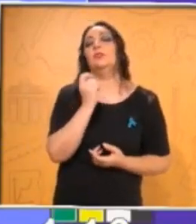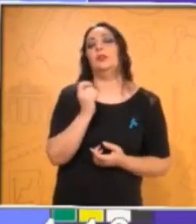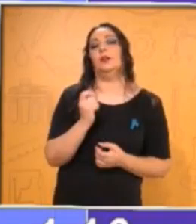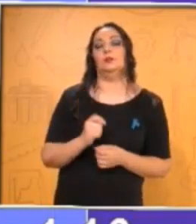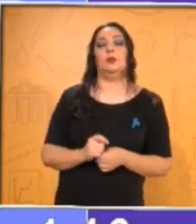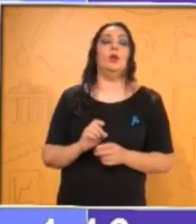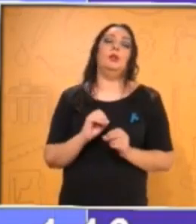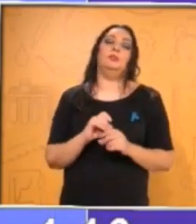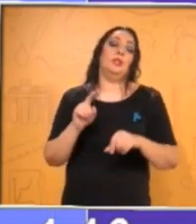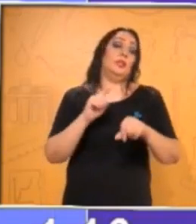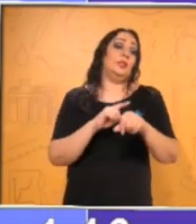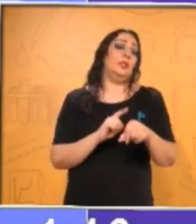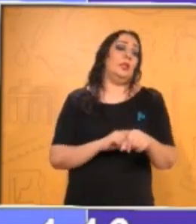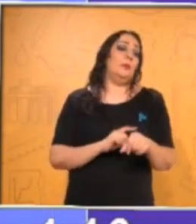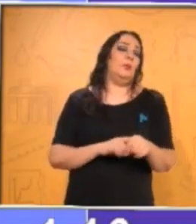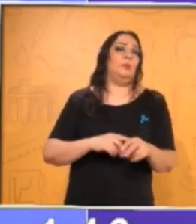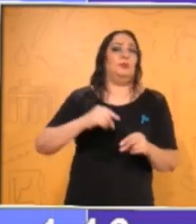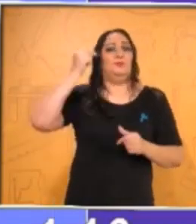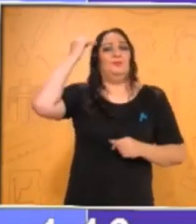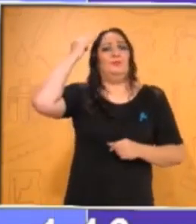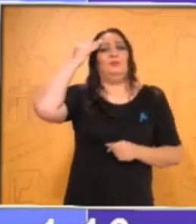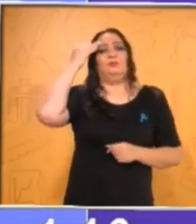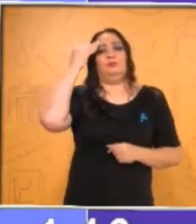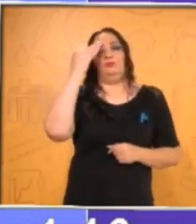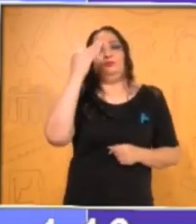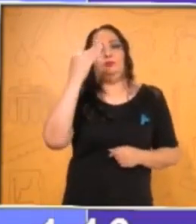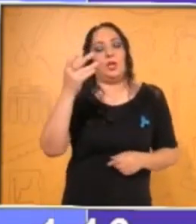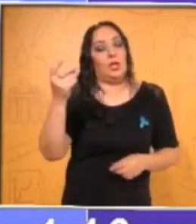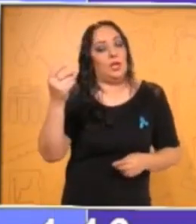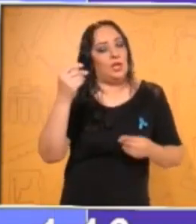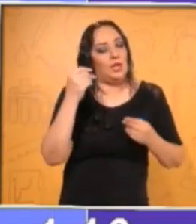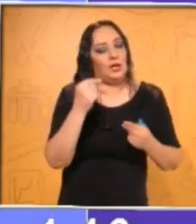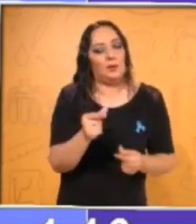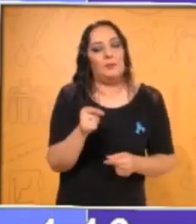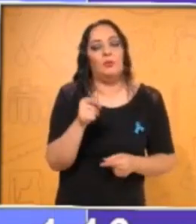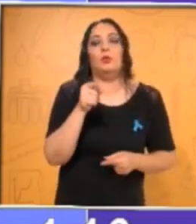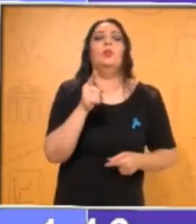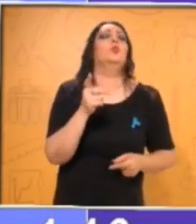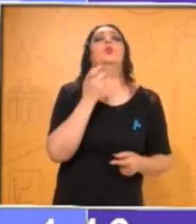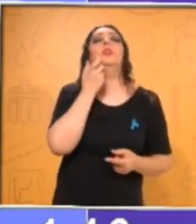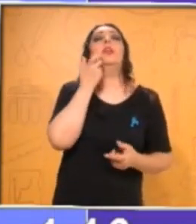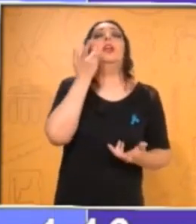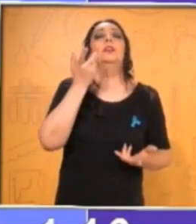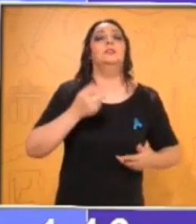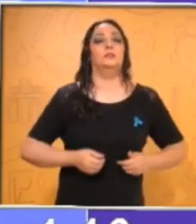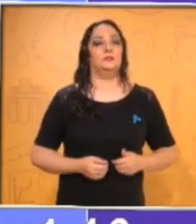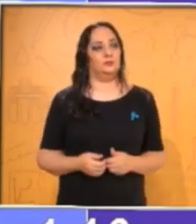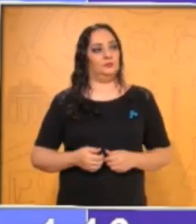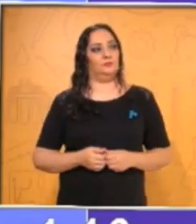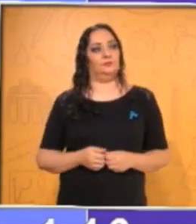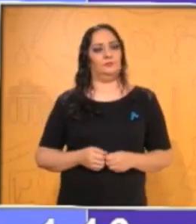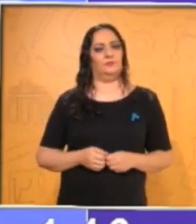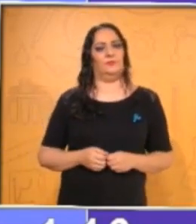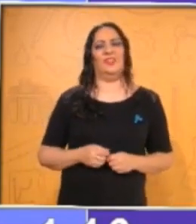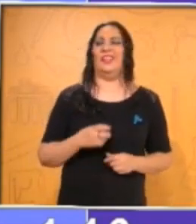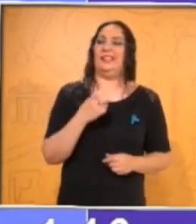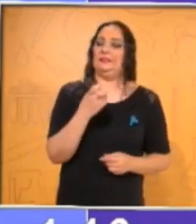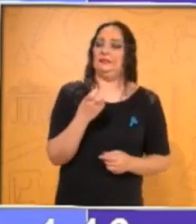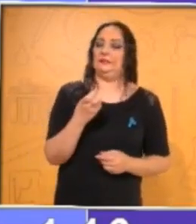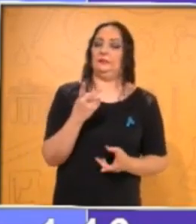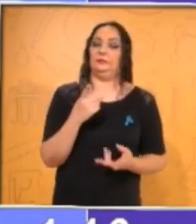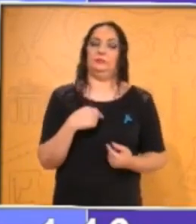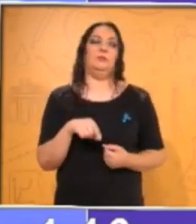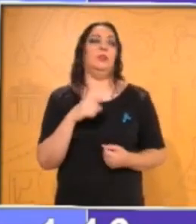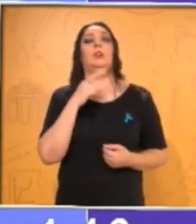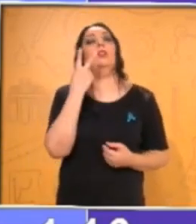¿Literal o figurado? Eso ya no se los vamos a decir, ¿o sí? Se los regalamos. Nada más, la número 2 se las